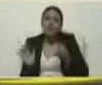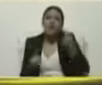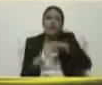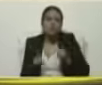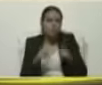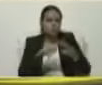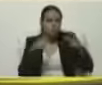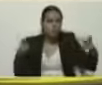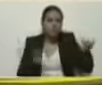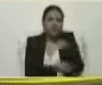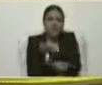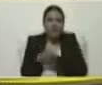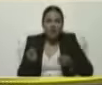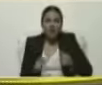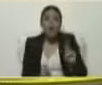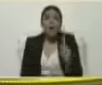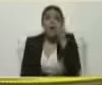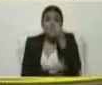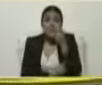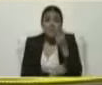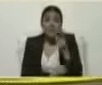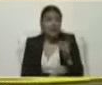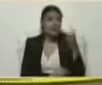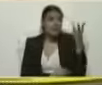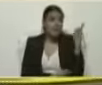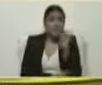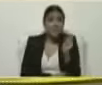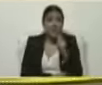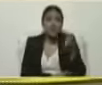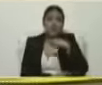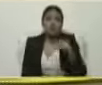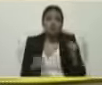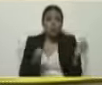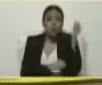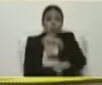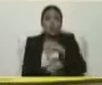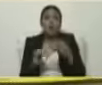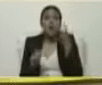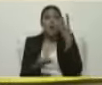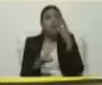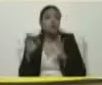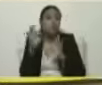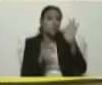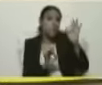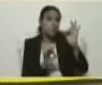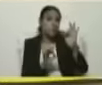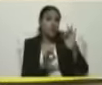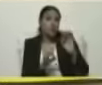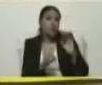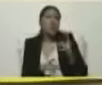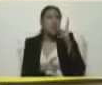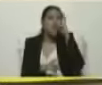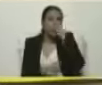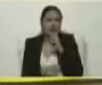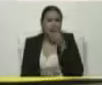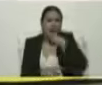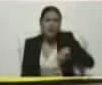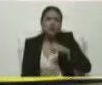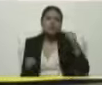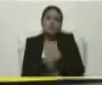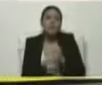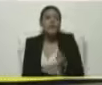económico. El primer semestre, crecimiento económico superó el 8%. Y en el año se proyecta más del